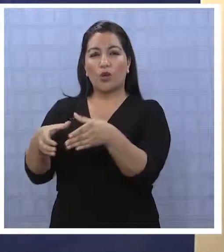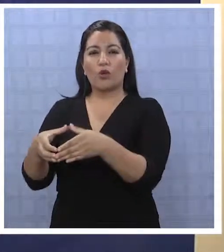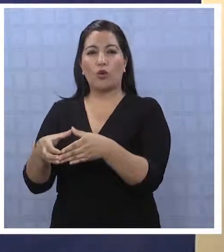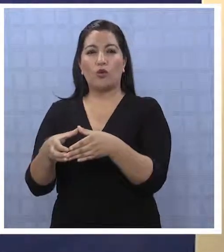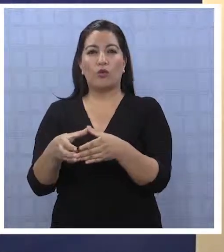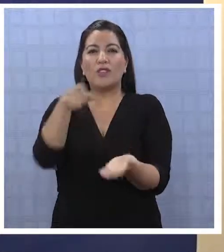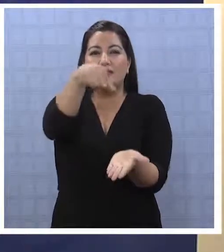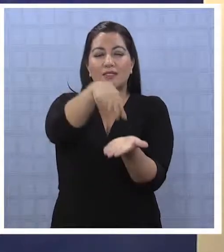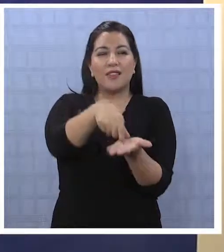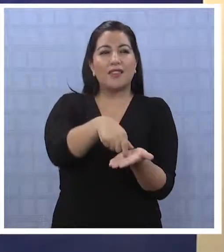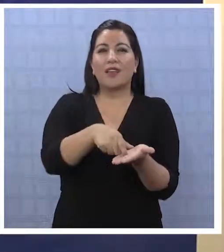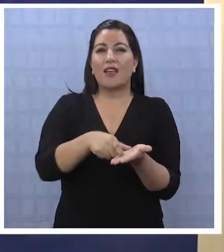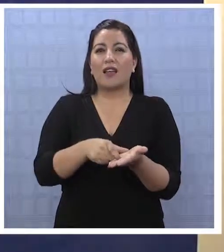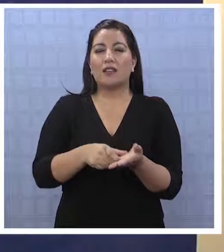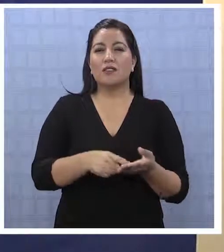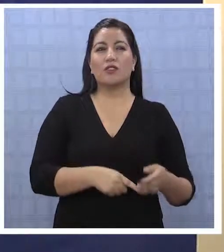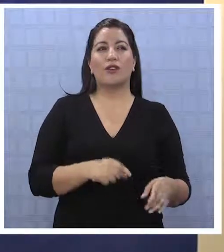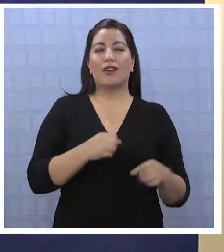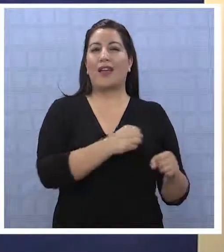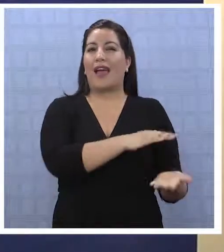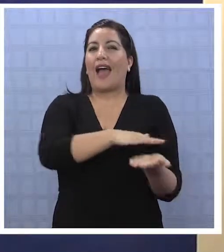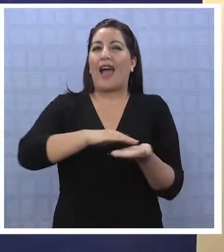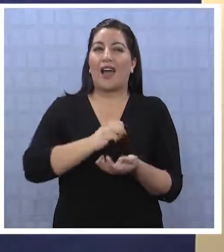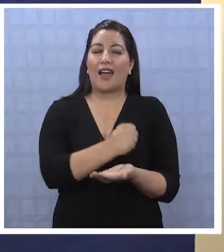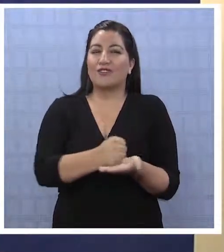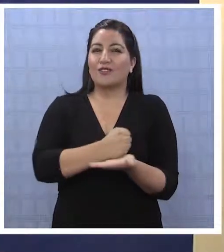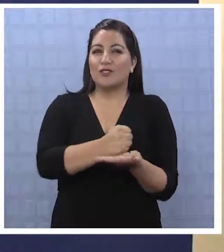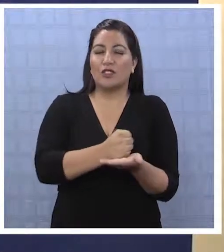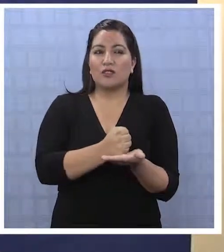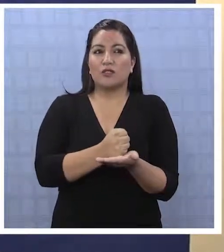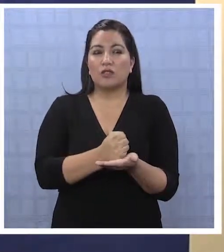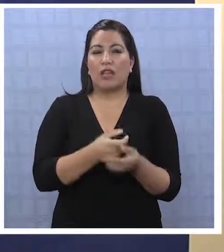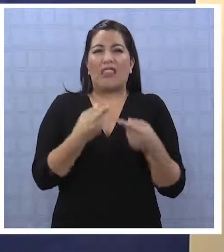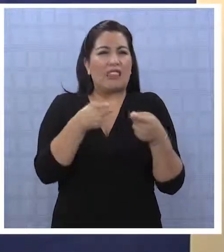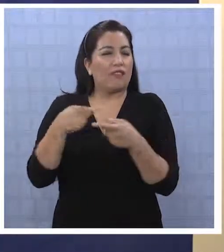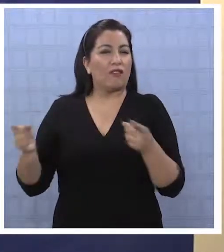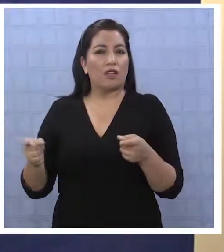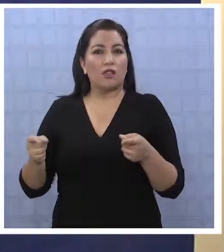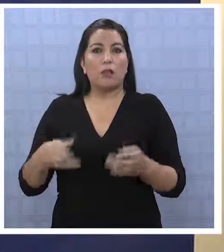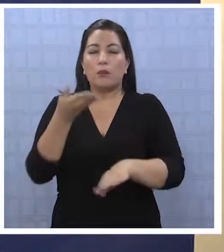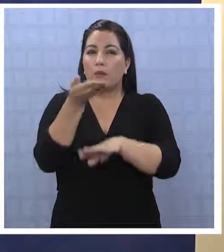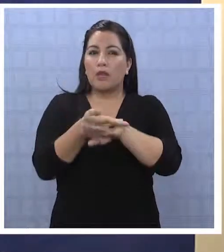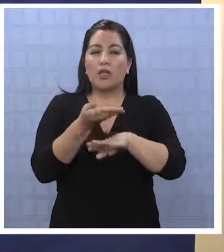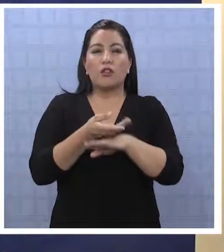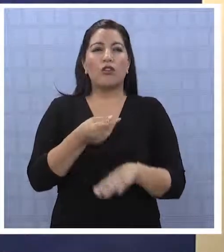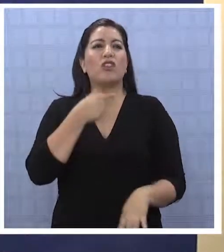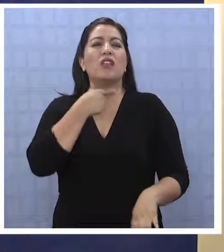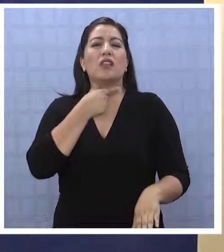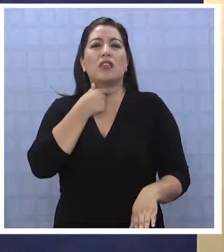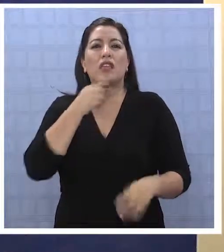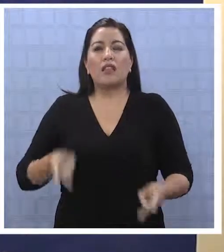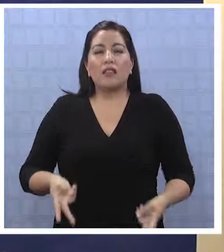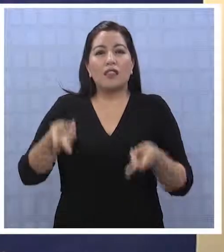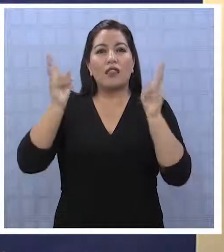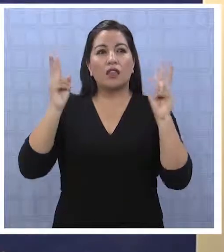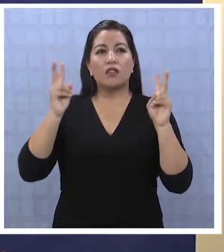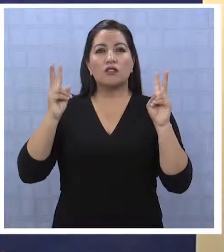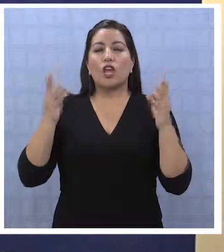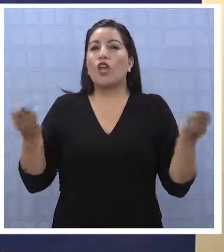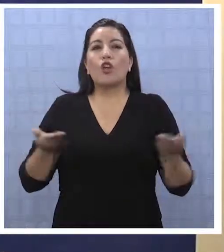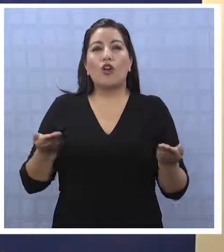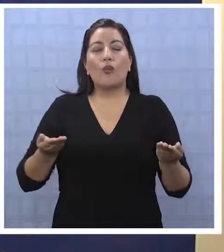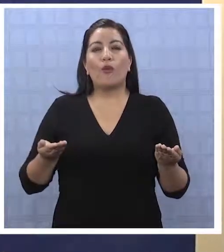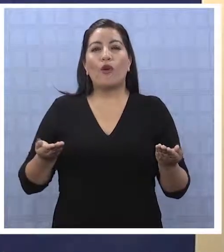sindicales asociaciones gremiales etcétera pidiendo lo que consideran su Genuinos derecho a través de